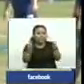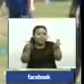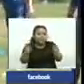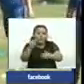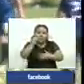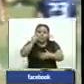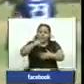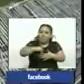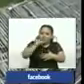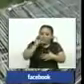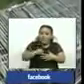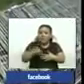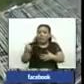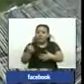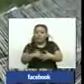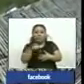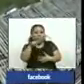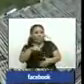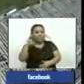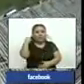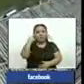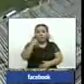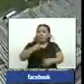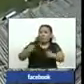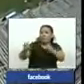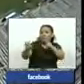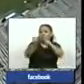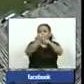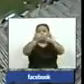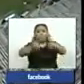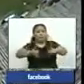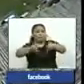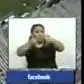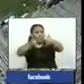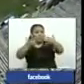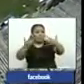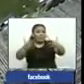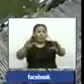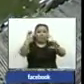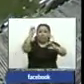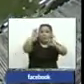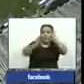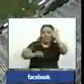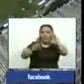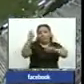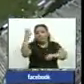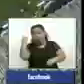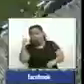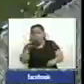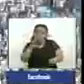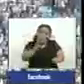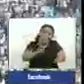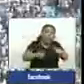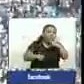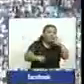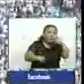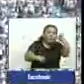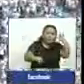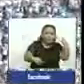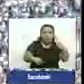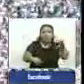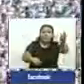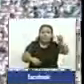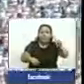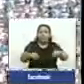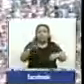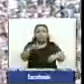aguante de sus hinchas. Será vital para conseguir la anhelada corona y tener una Navidad blanca o azul y rojo. Será en el